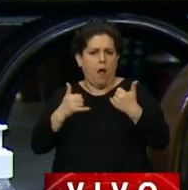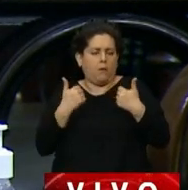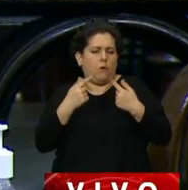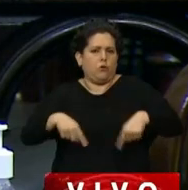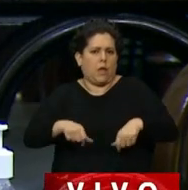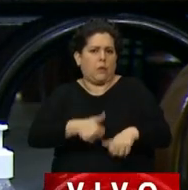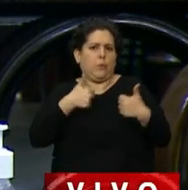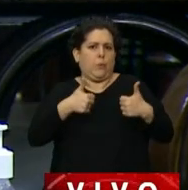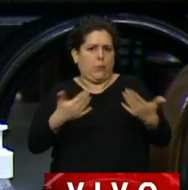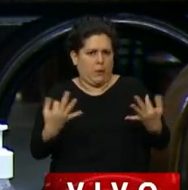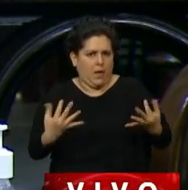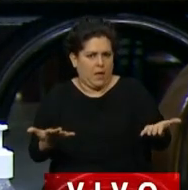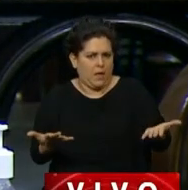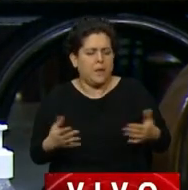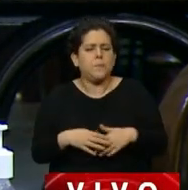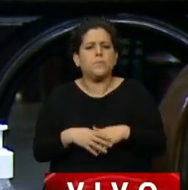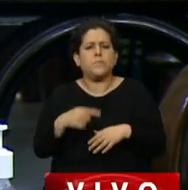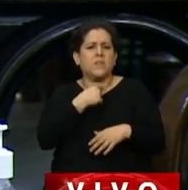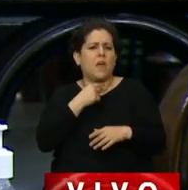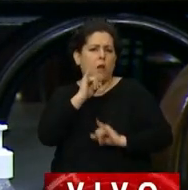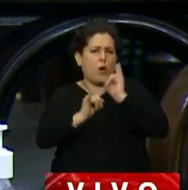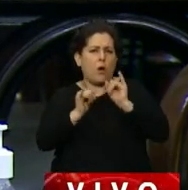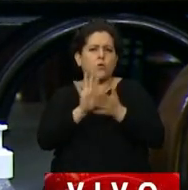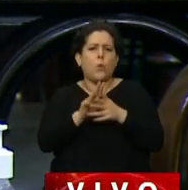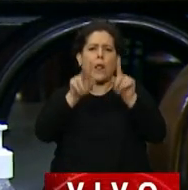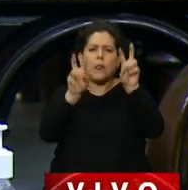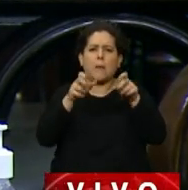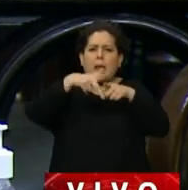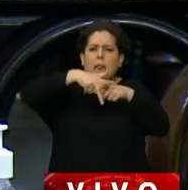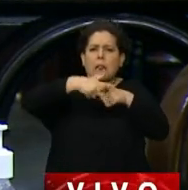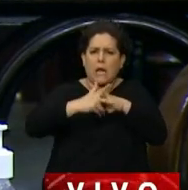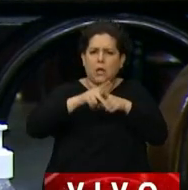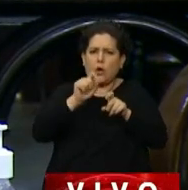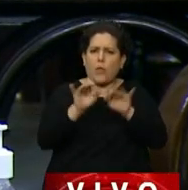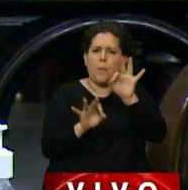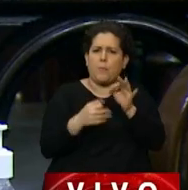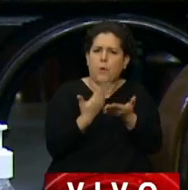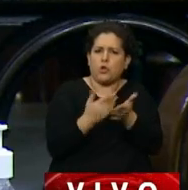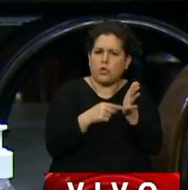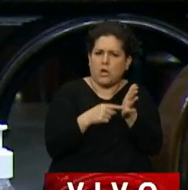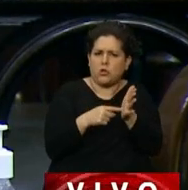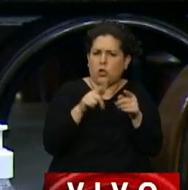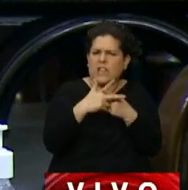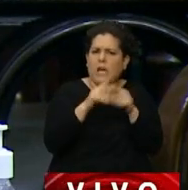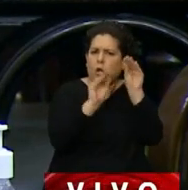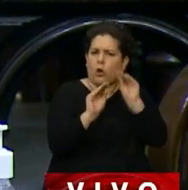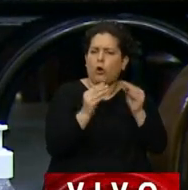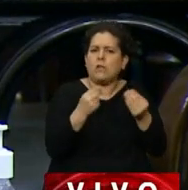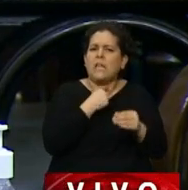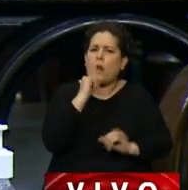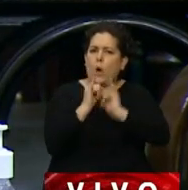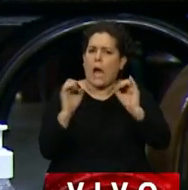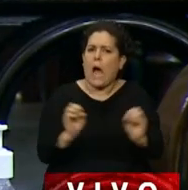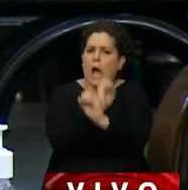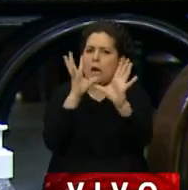Quiero referirme brevemente a las cuestiones técnicas del proyecto, a cómo se vertebró el proyecto, porque lo quiero aclarar,